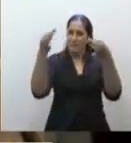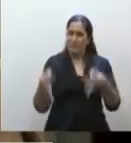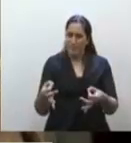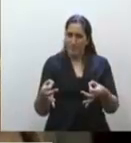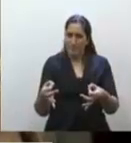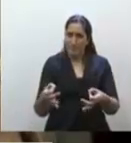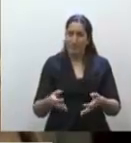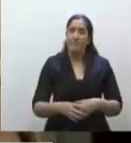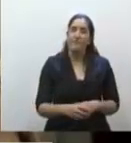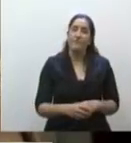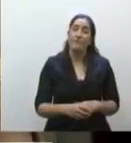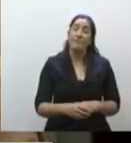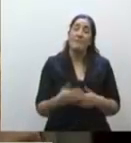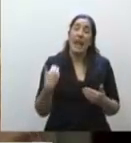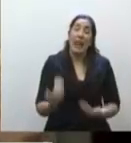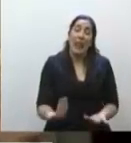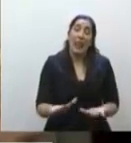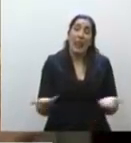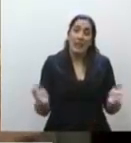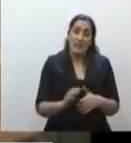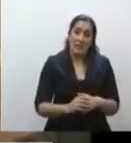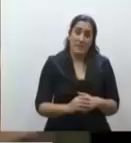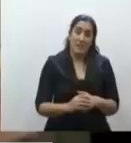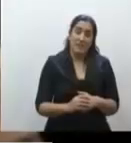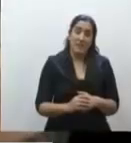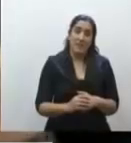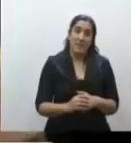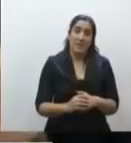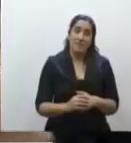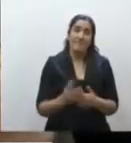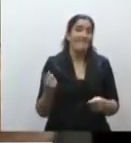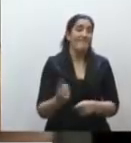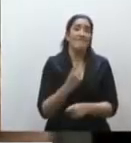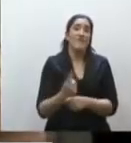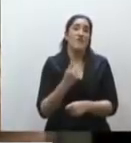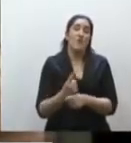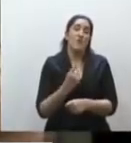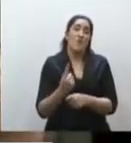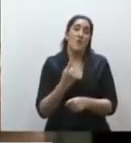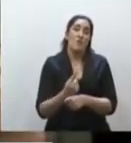presidenta, es una pena que no hayamos podido